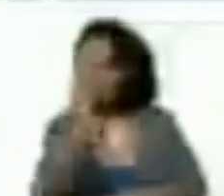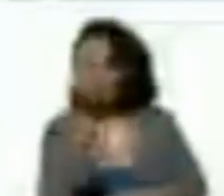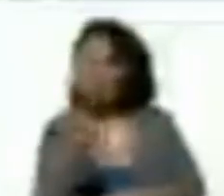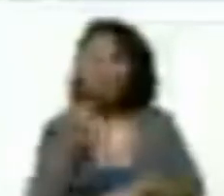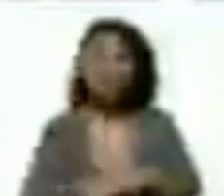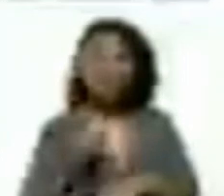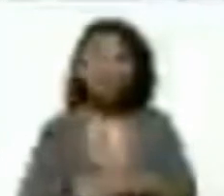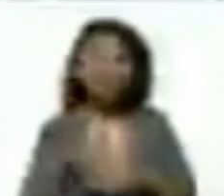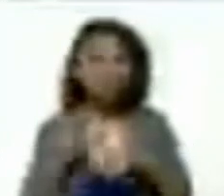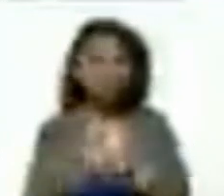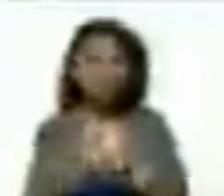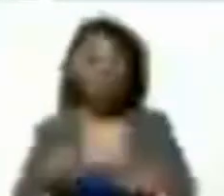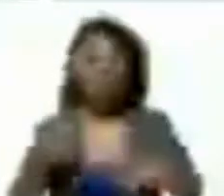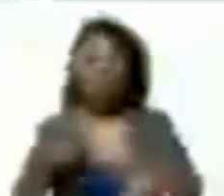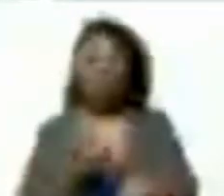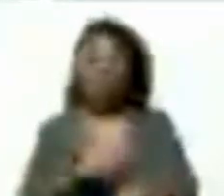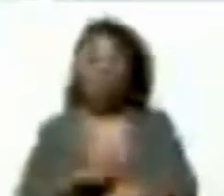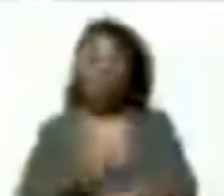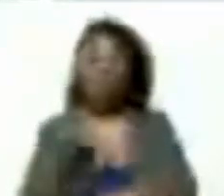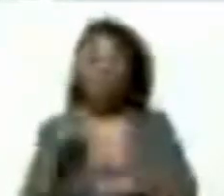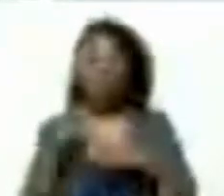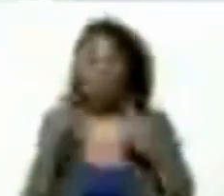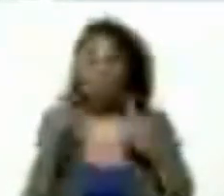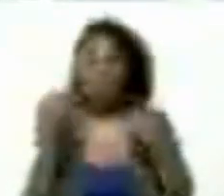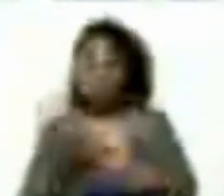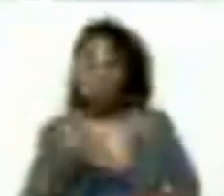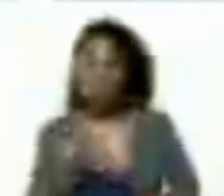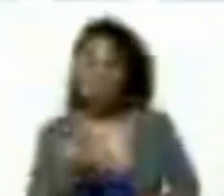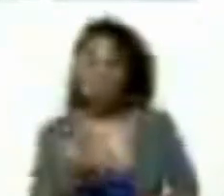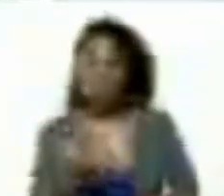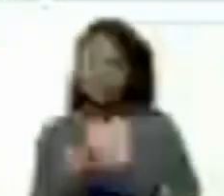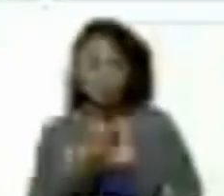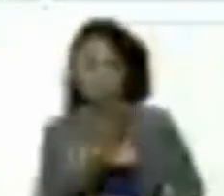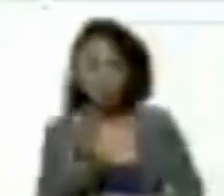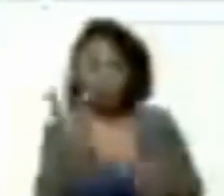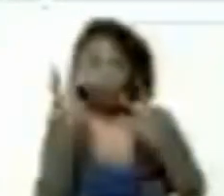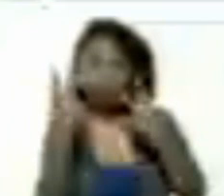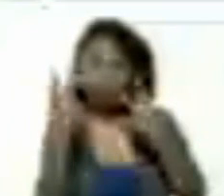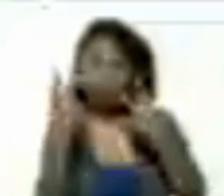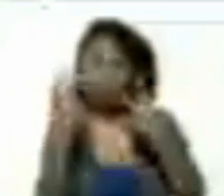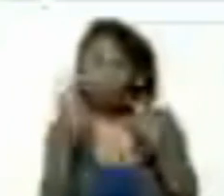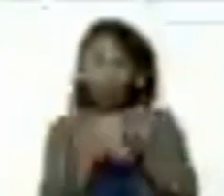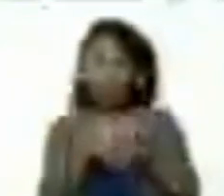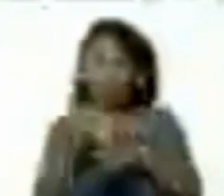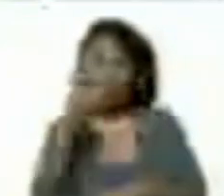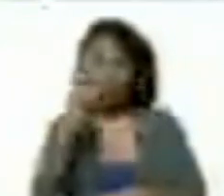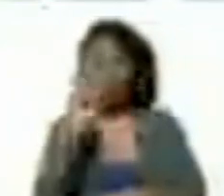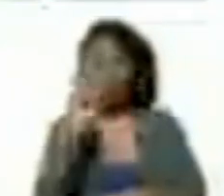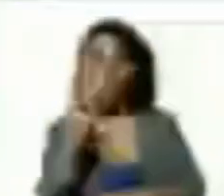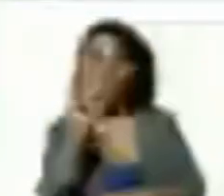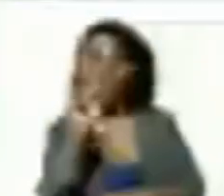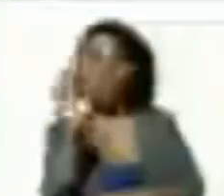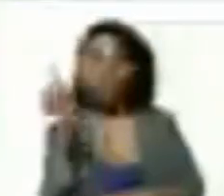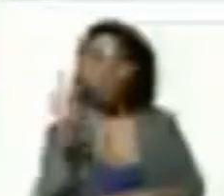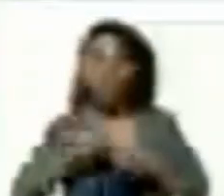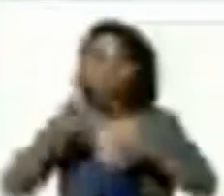real. Aquí las cosas valen por el tiempo real. Fíjense ustedes, la subestación de Tovar, que da